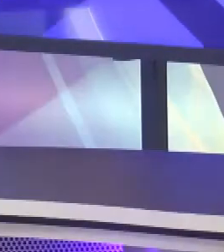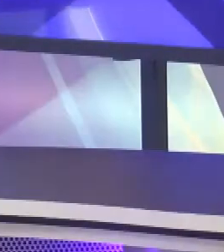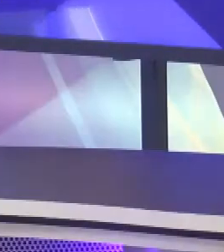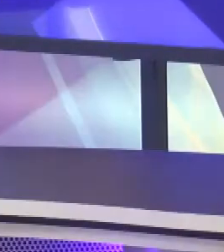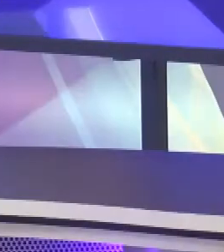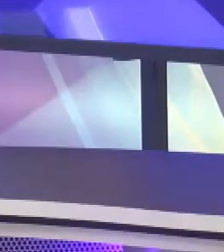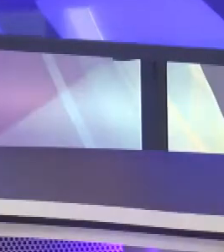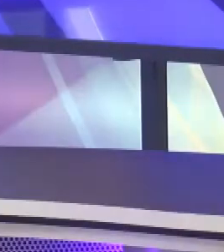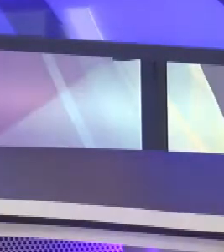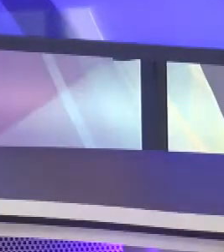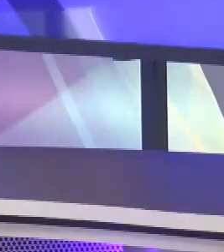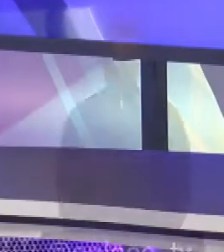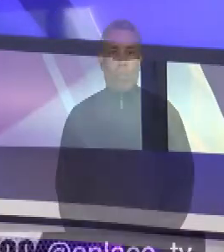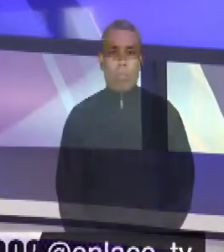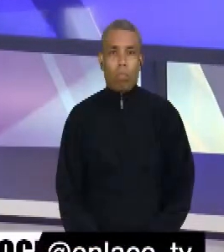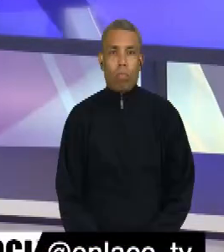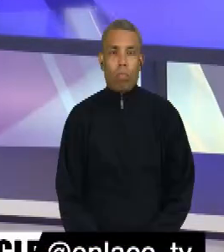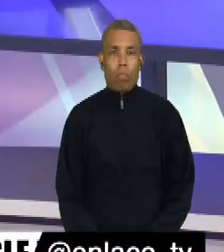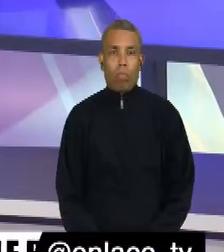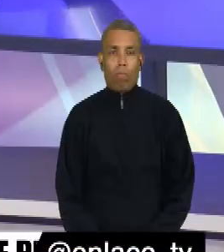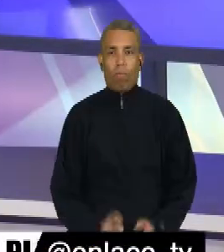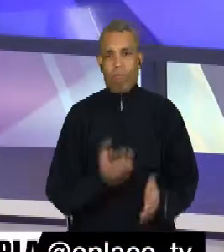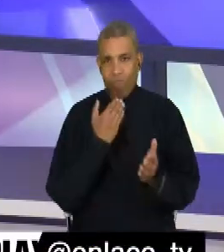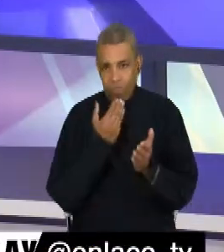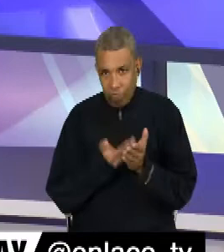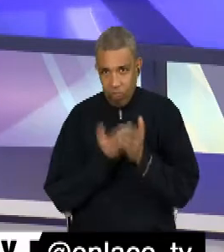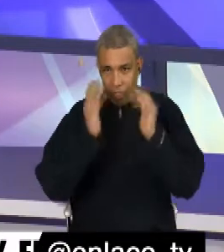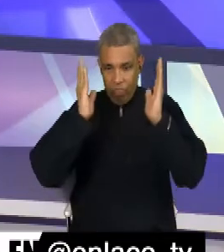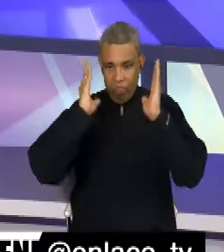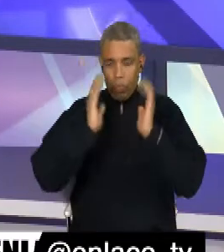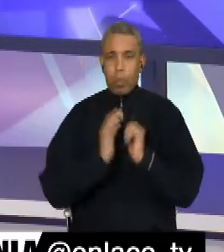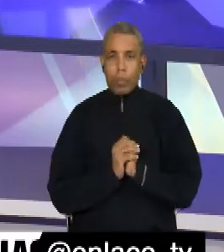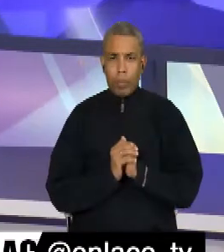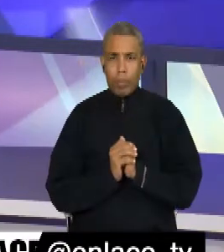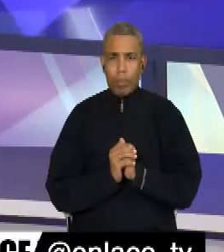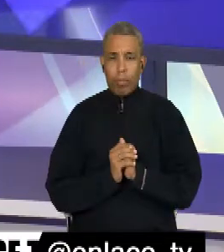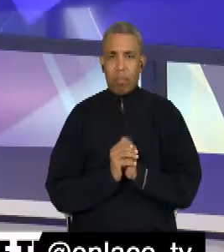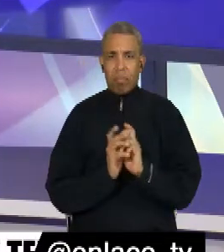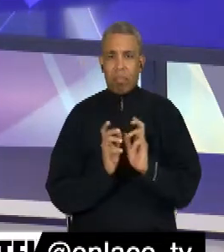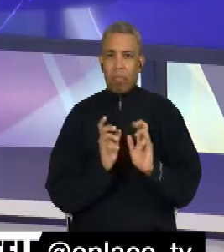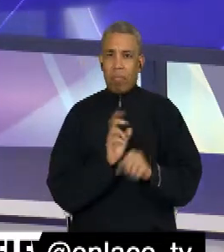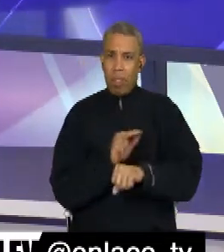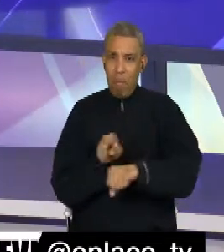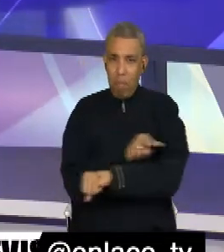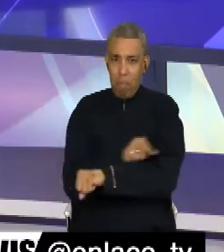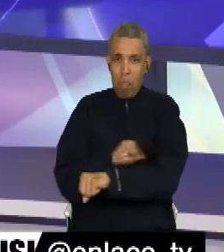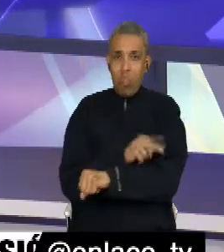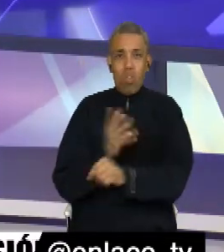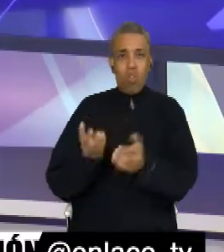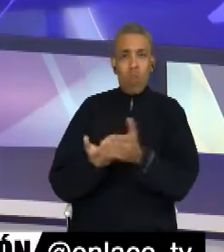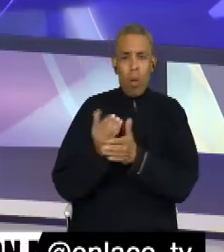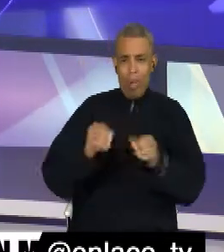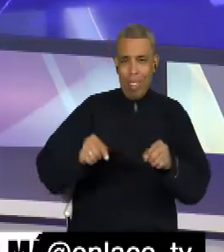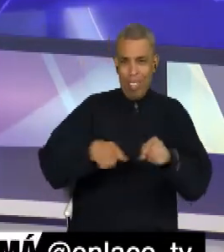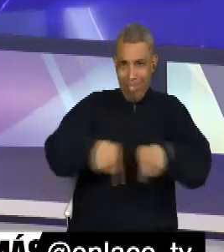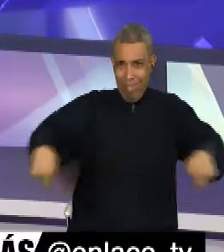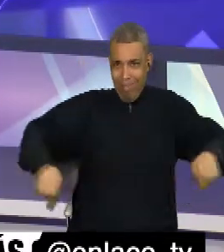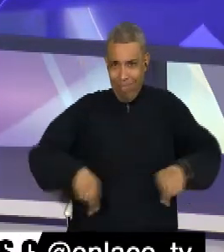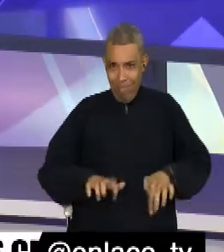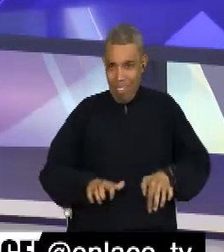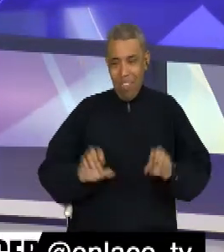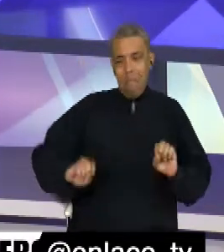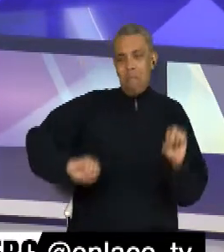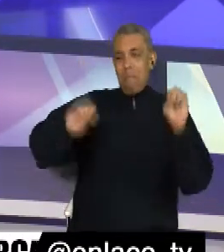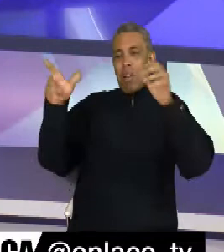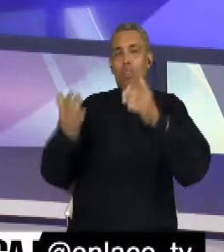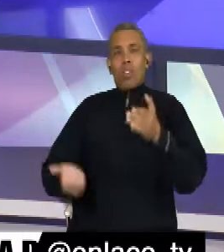Gracias por continuar con nosotros en el noticiero que usted quiere ver. La Personería Municipal estrena oficinas. Las nuevas instalaciones están ubicadas